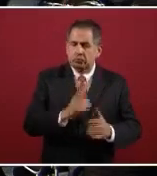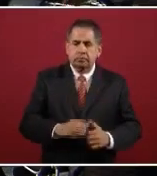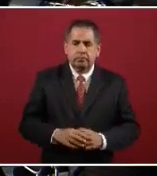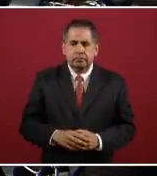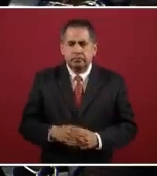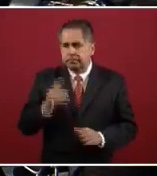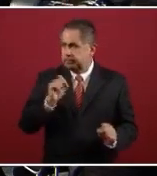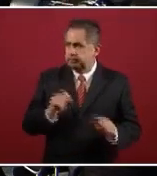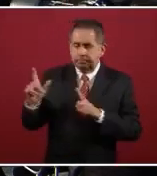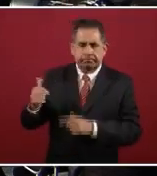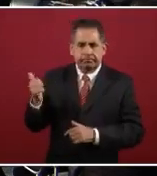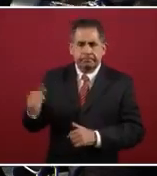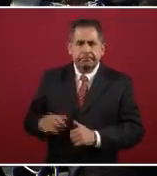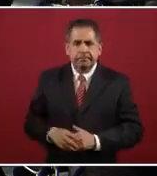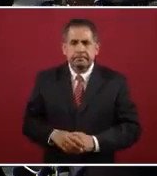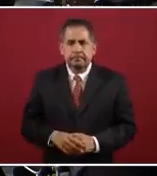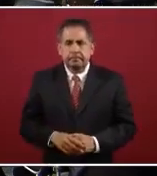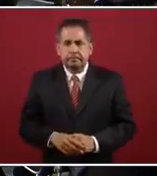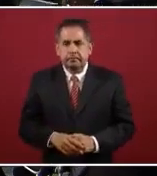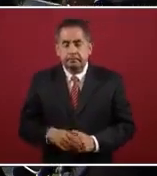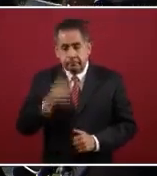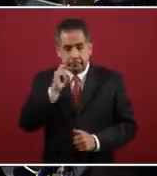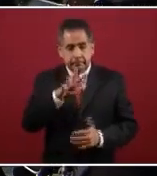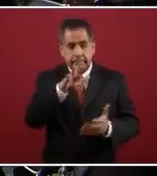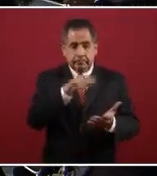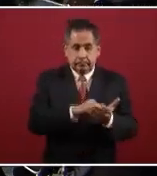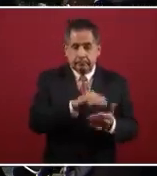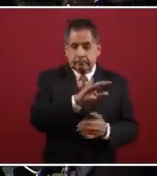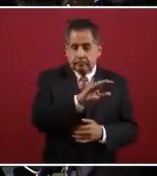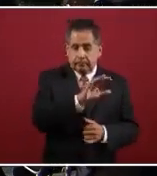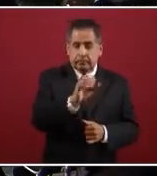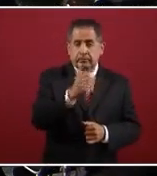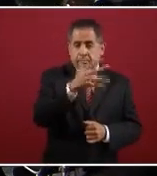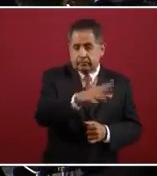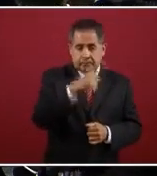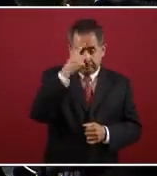Aquí está, sí, 5,610 para el maíz,